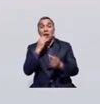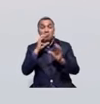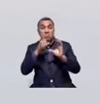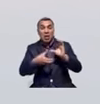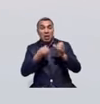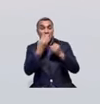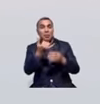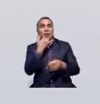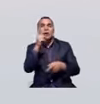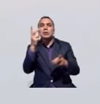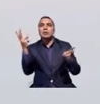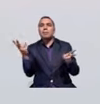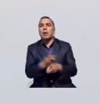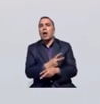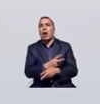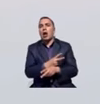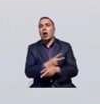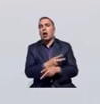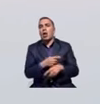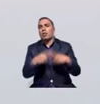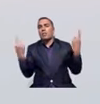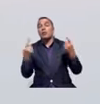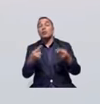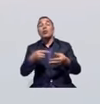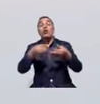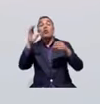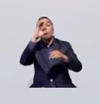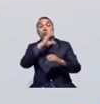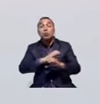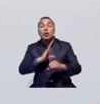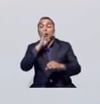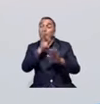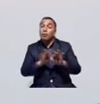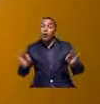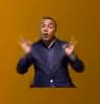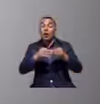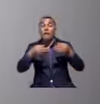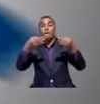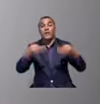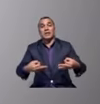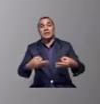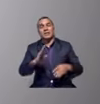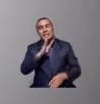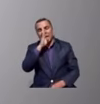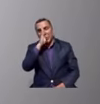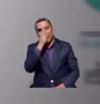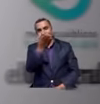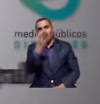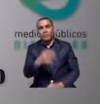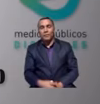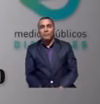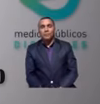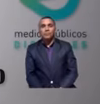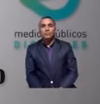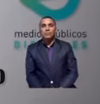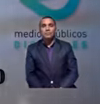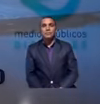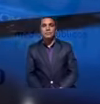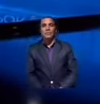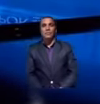enemigo. Informarse por los canales oficiales es fundamental en estos casos.